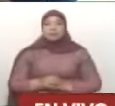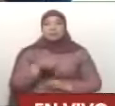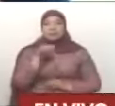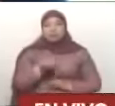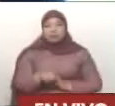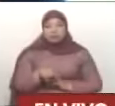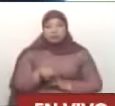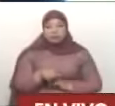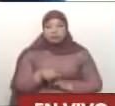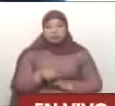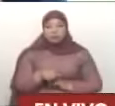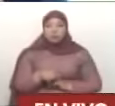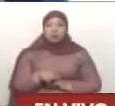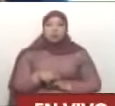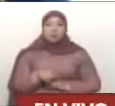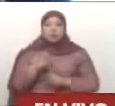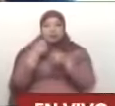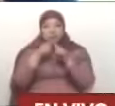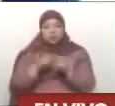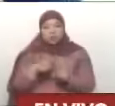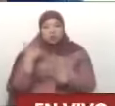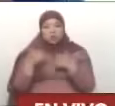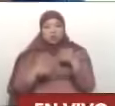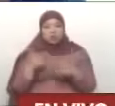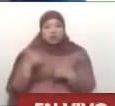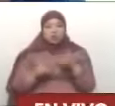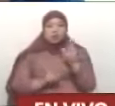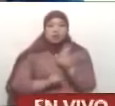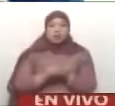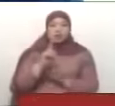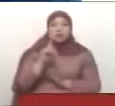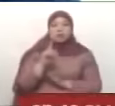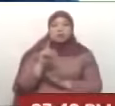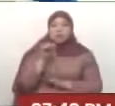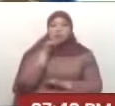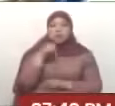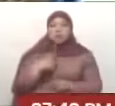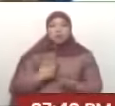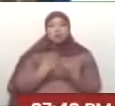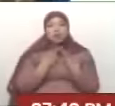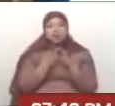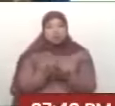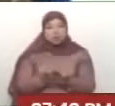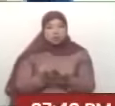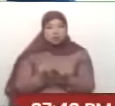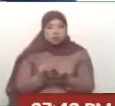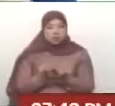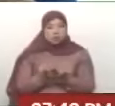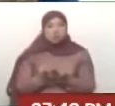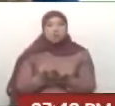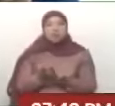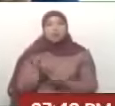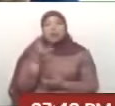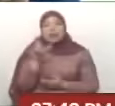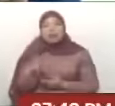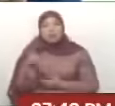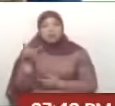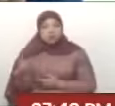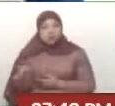hoy dio un cronograma de desarrollo del gran voluntariado. Imagínense